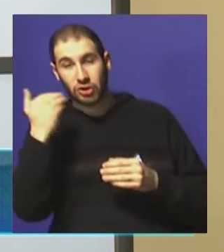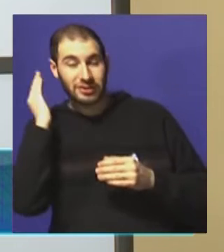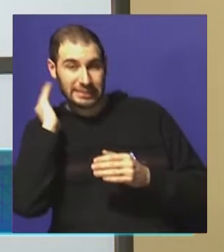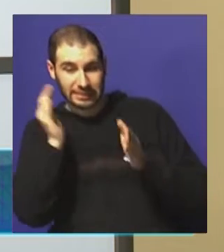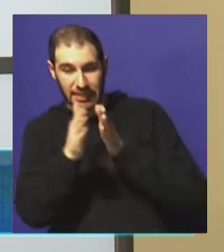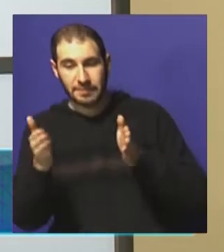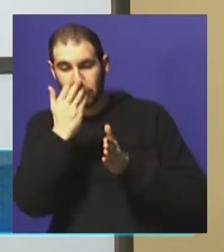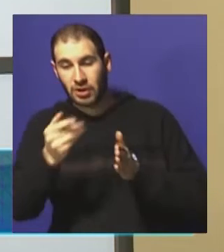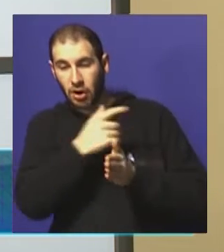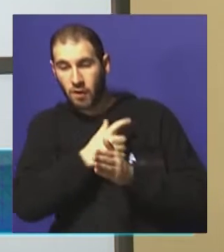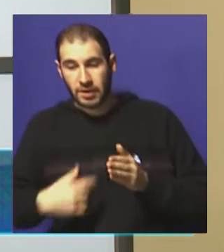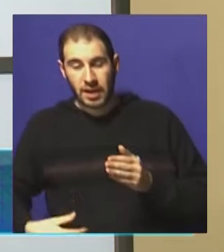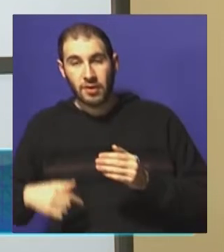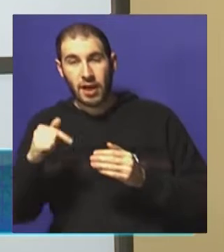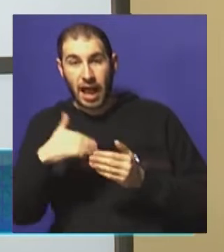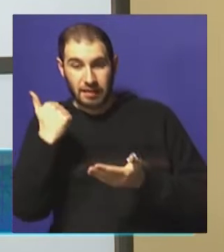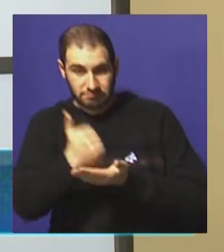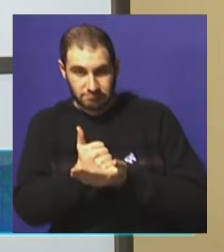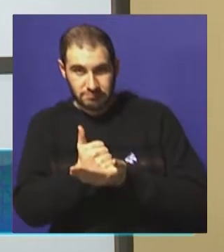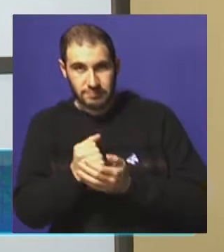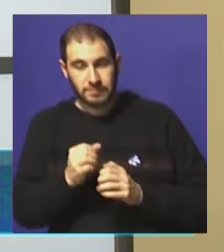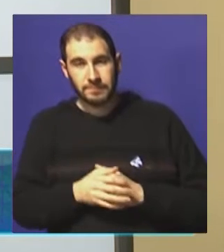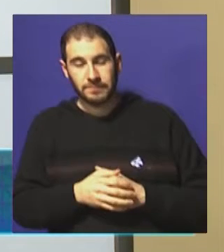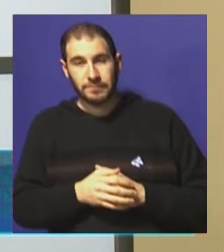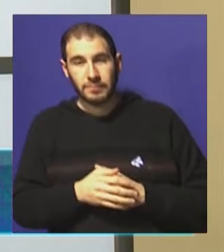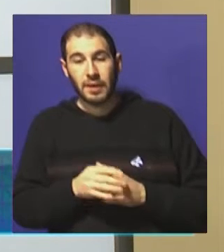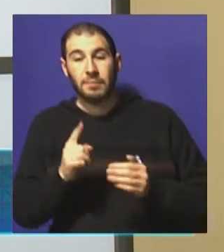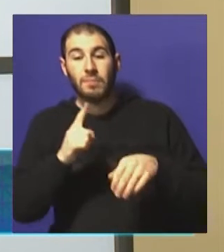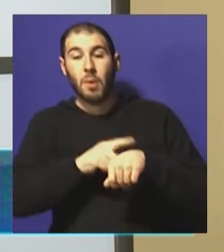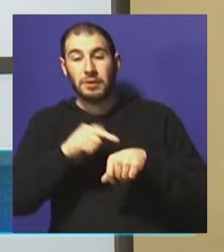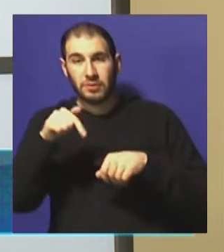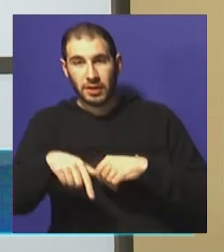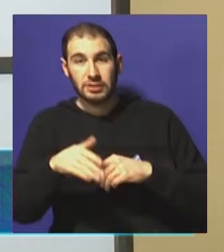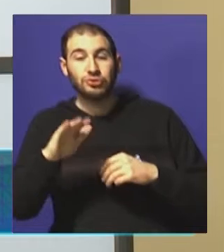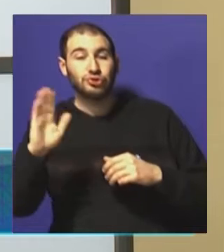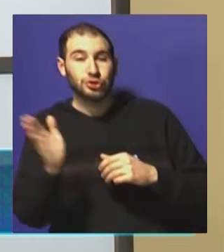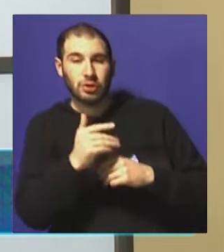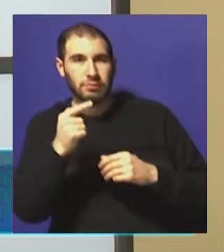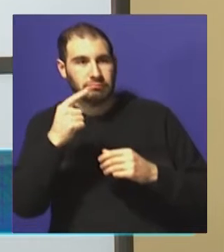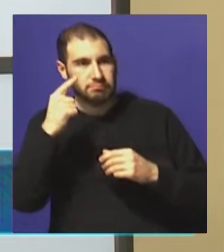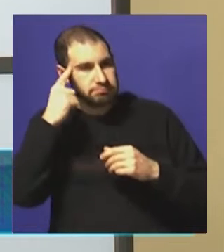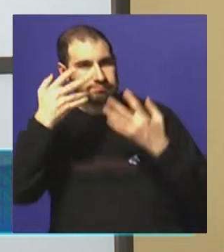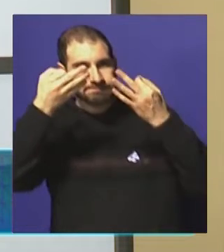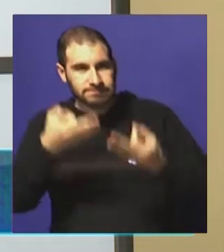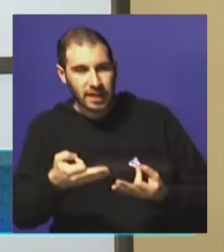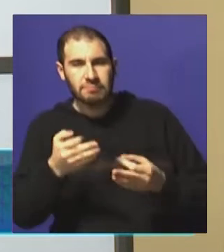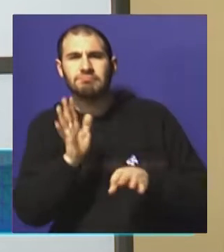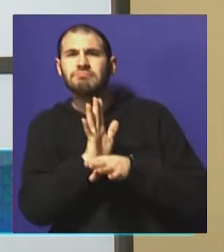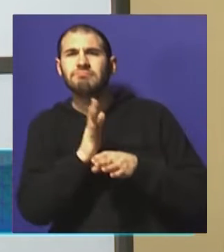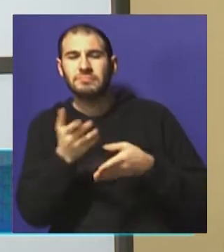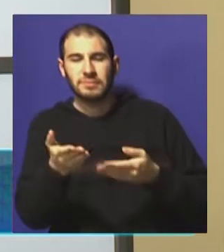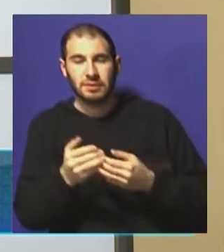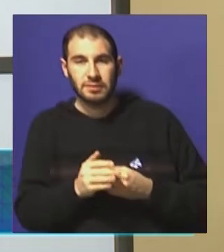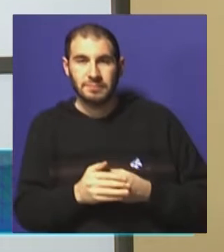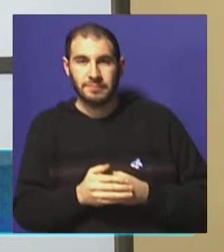los gobernantes que les tocó estar fue que en ese momento todos tenían que ser coherentes en el sentido de